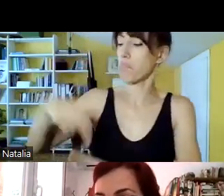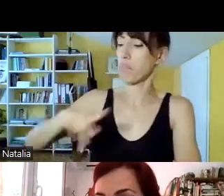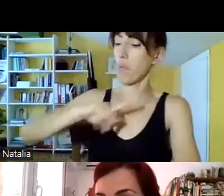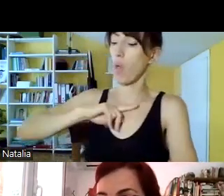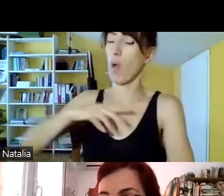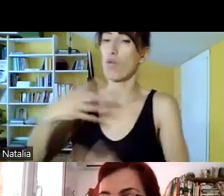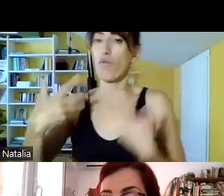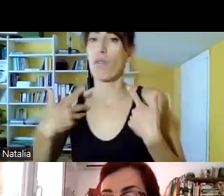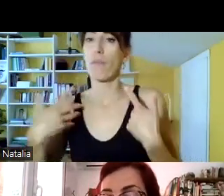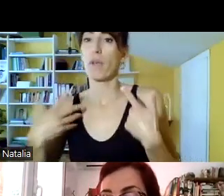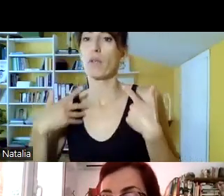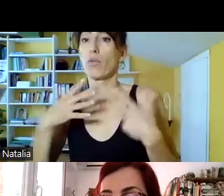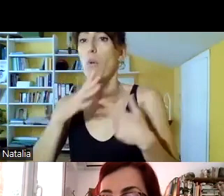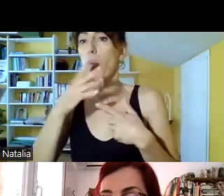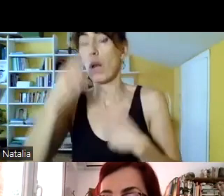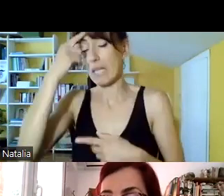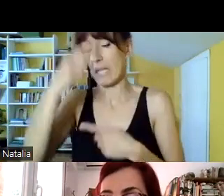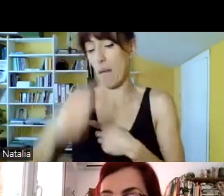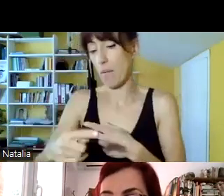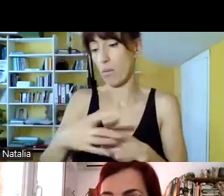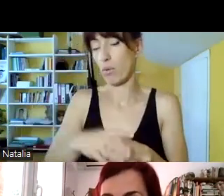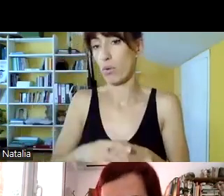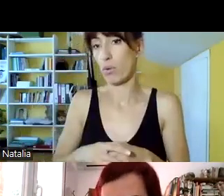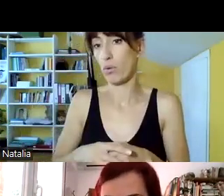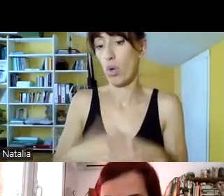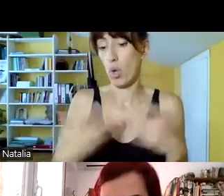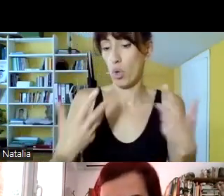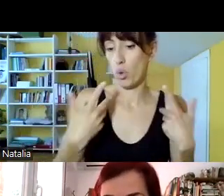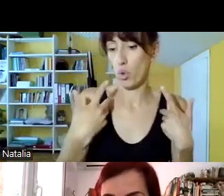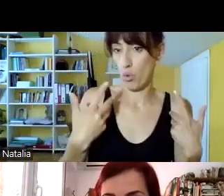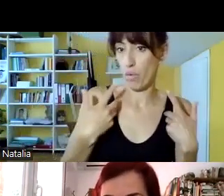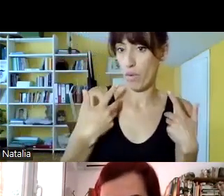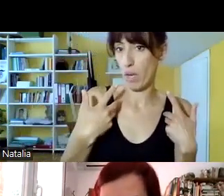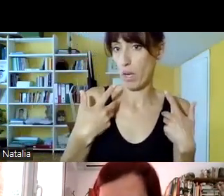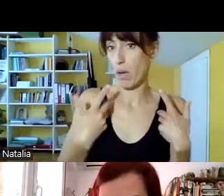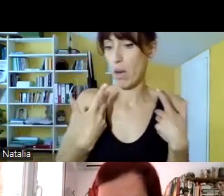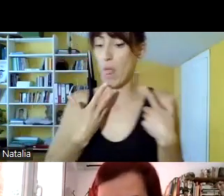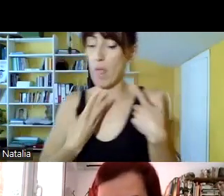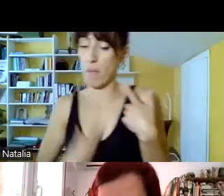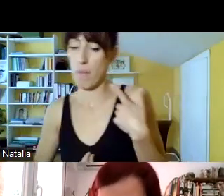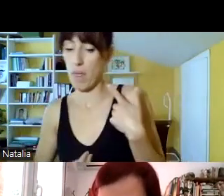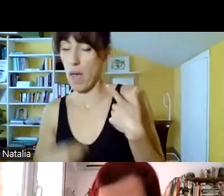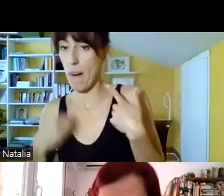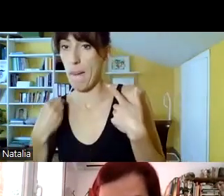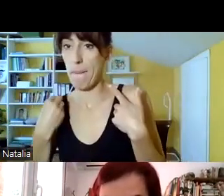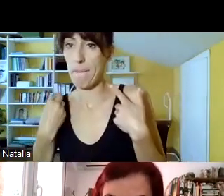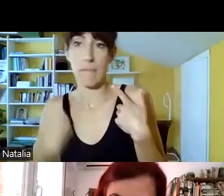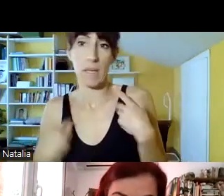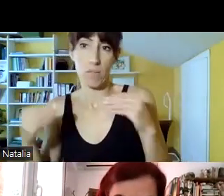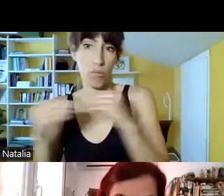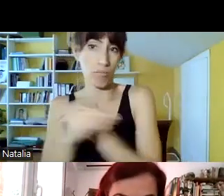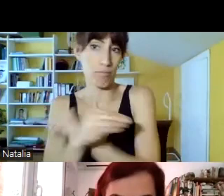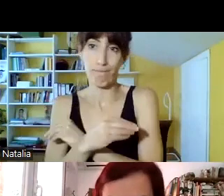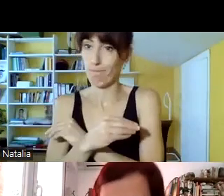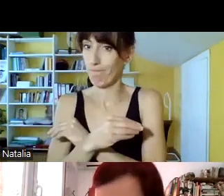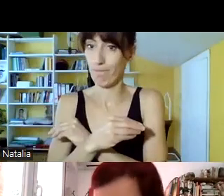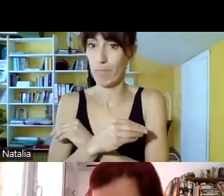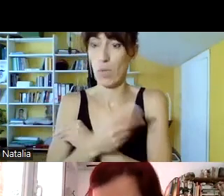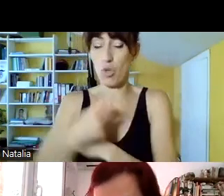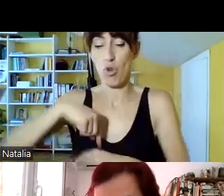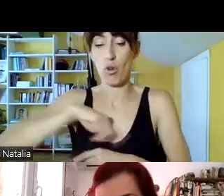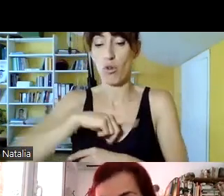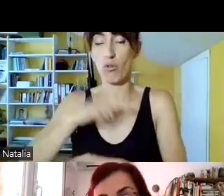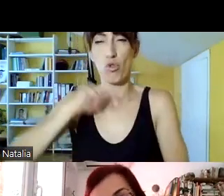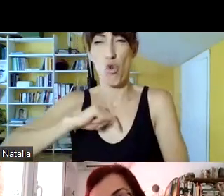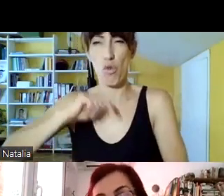Que no es lo mismo sufrir que estar deprimida o que tener una enfermedad en nuestra sociedad, y eso tenemos que ser conscientes también